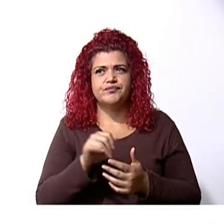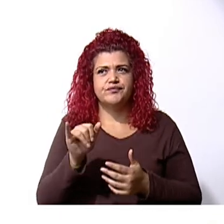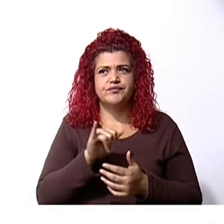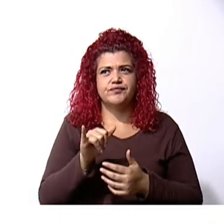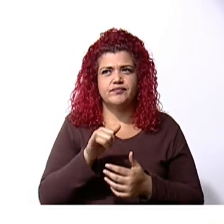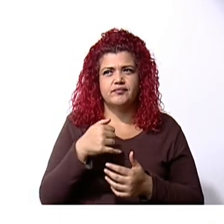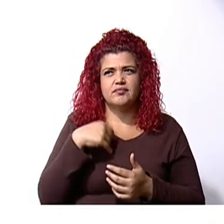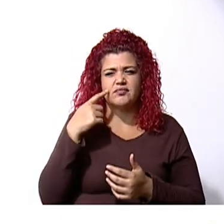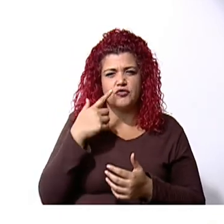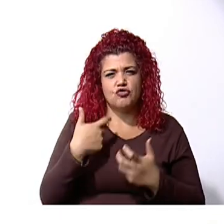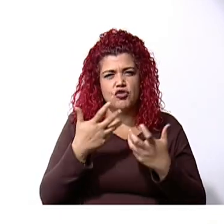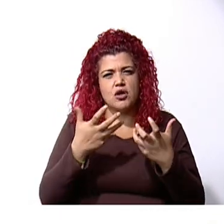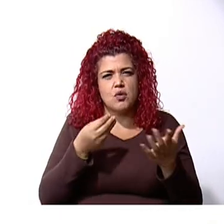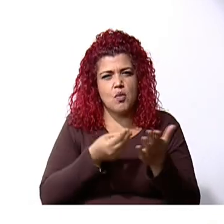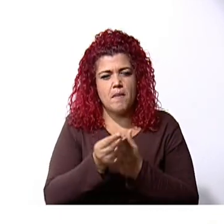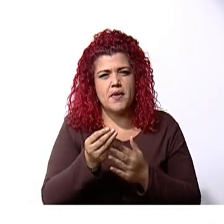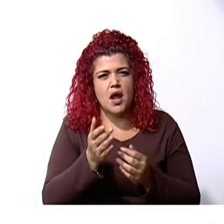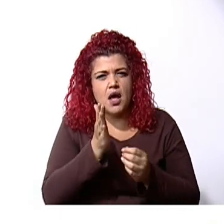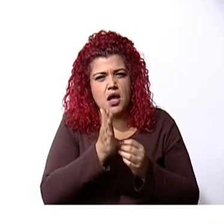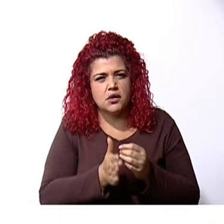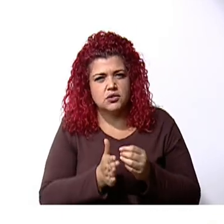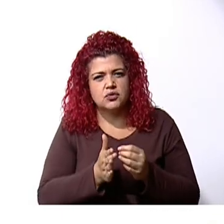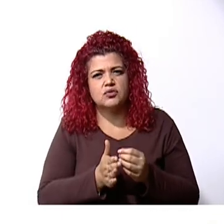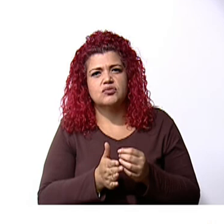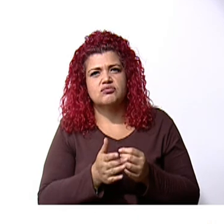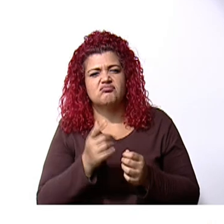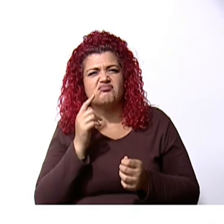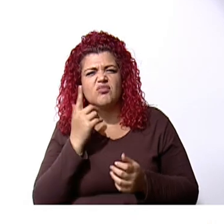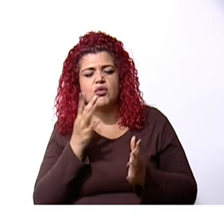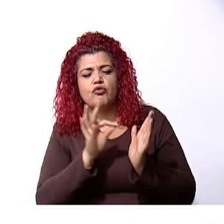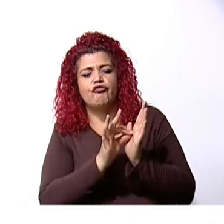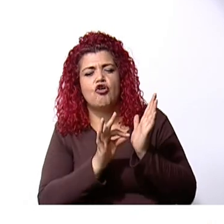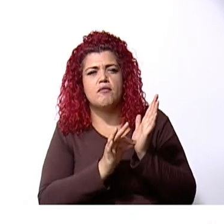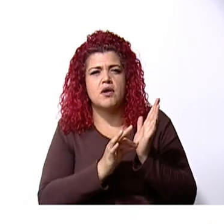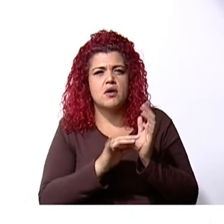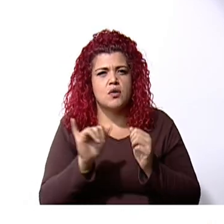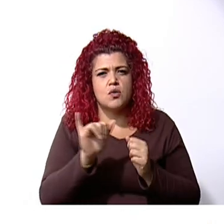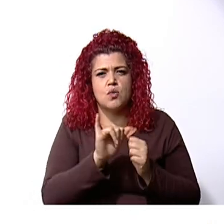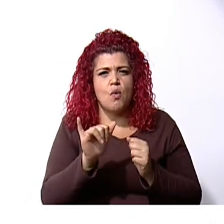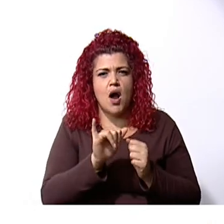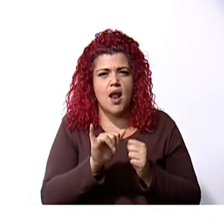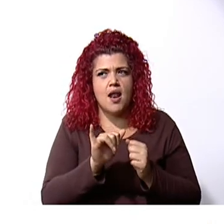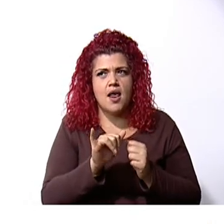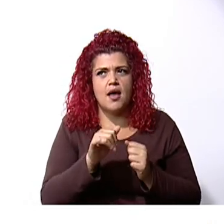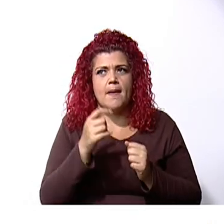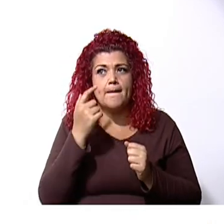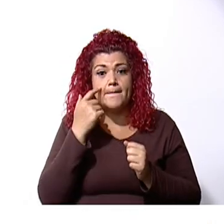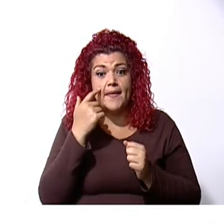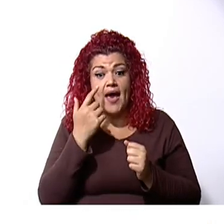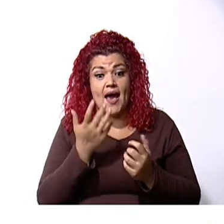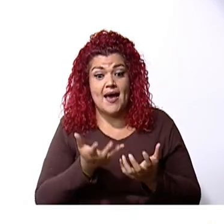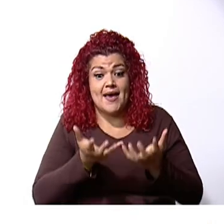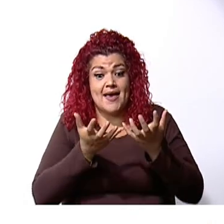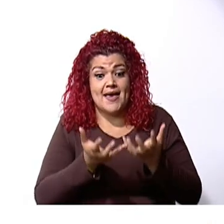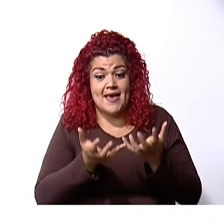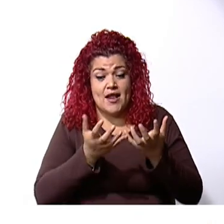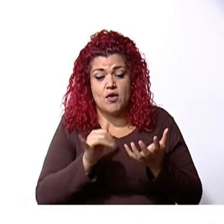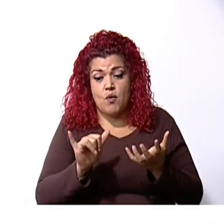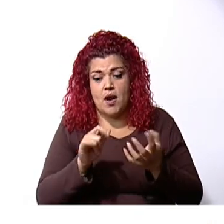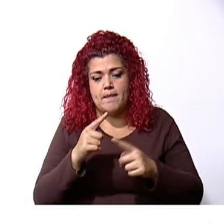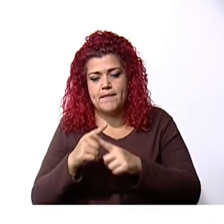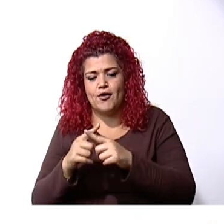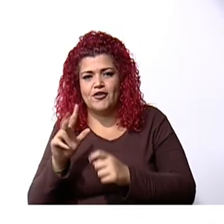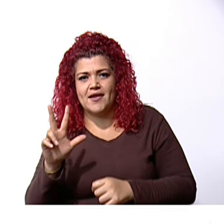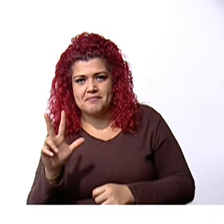caso, si quiero comprar queso, vamos a determinar una fórmula. El costo total va a ser igual a la cantidad de kilogramos por